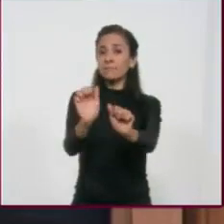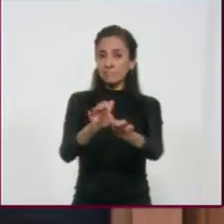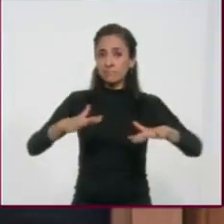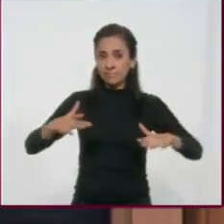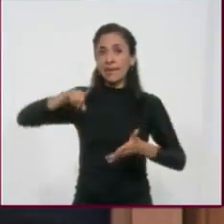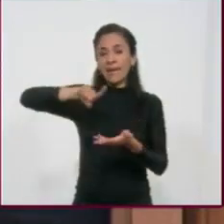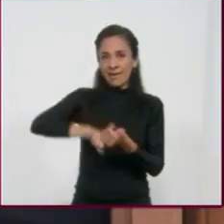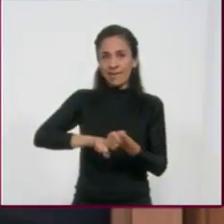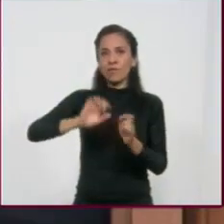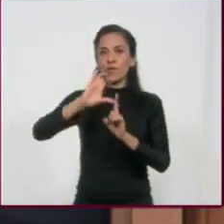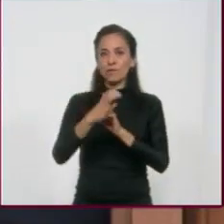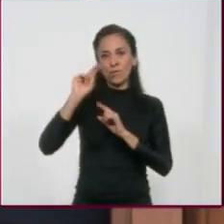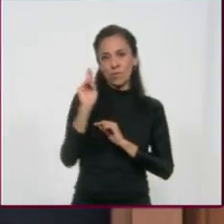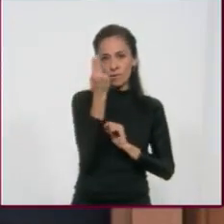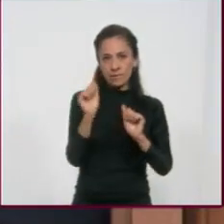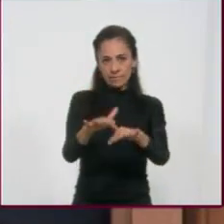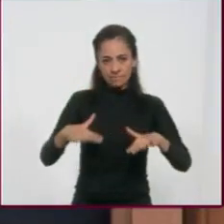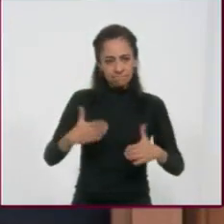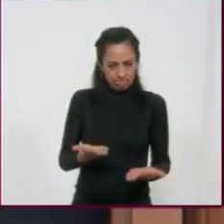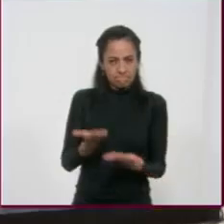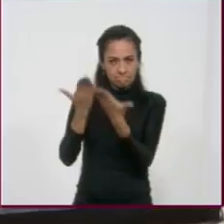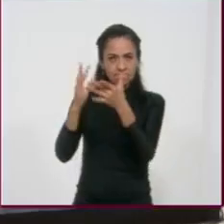Consejo Universitario. Sobre esto, la siguiente historia.